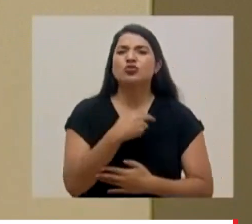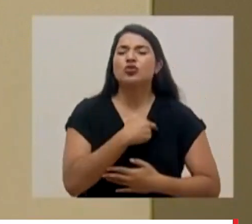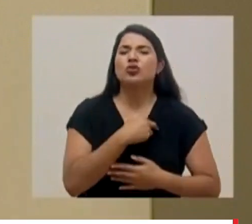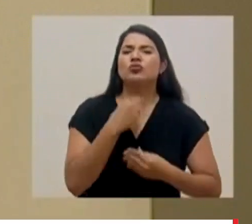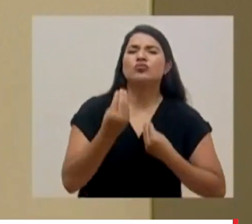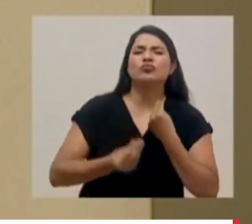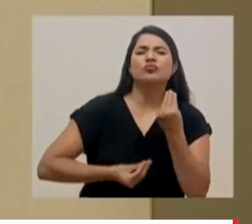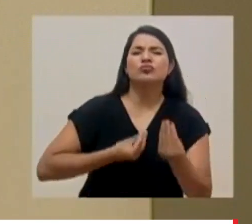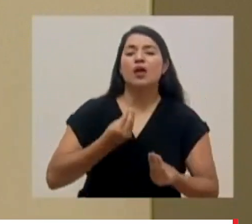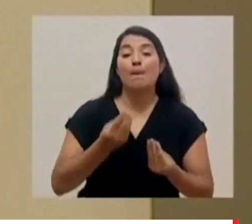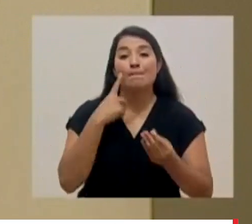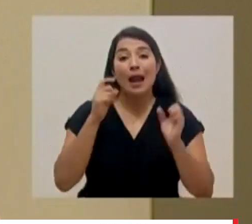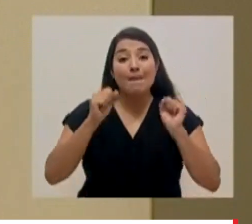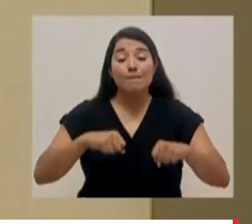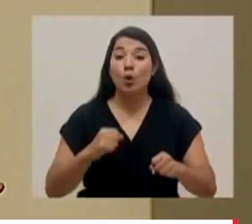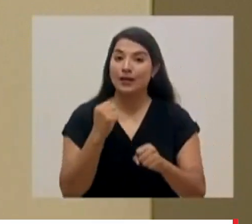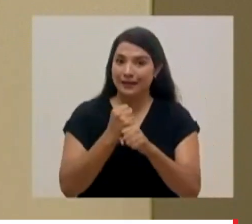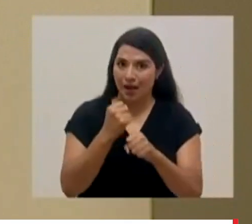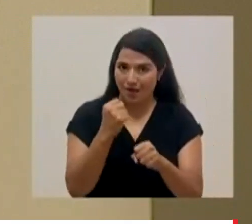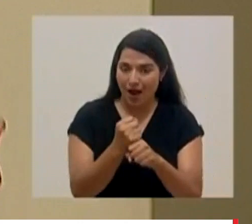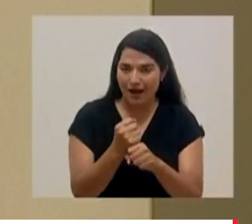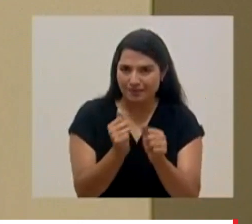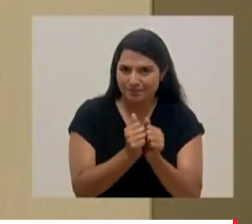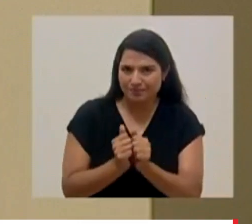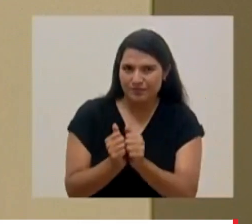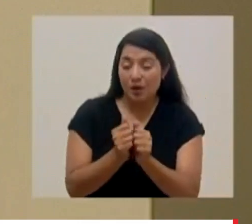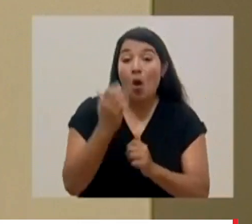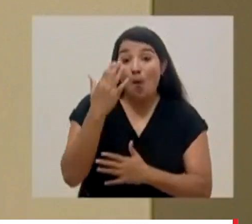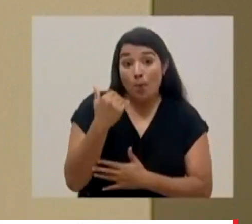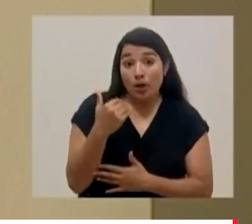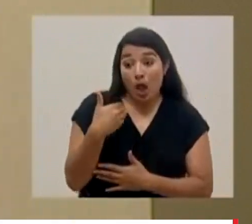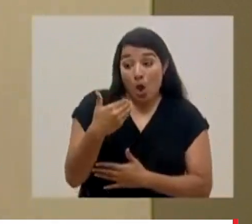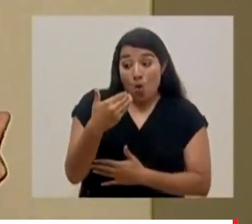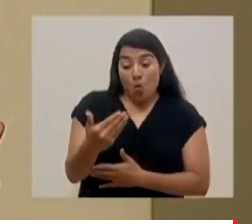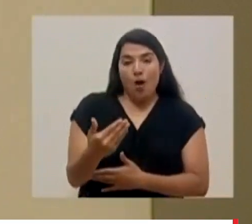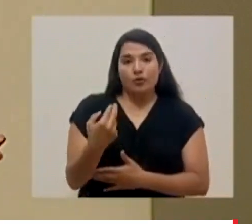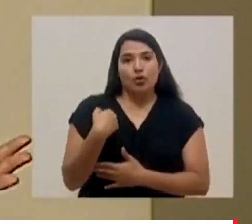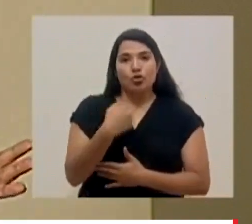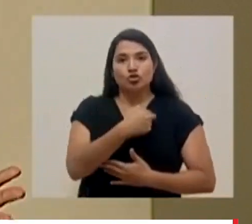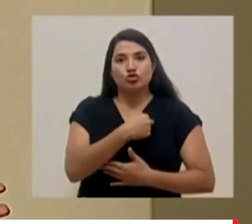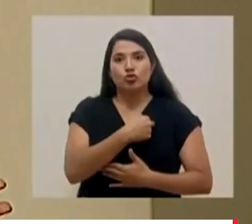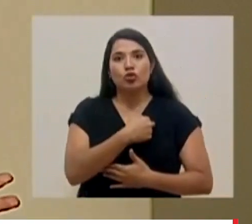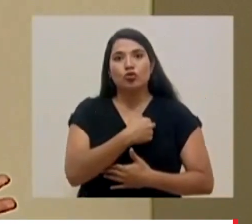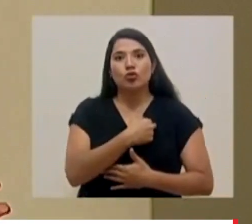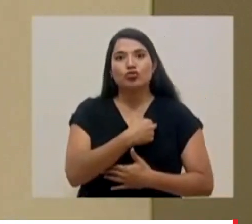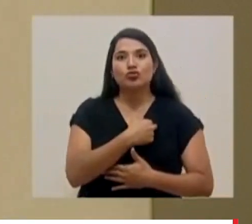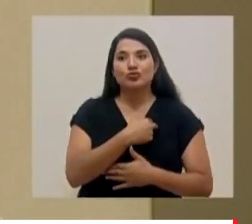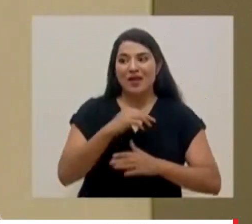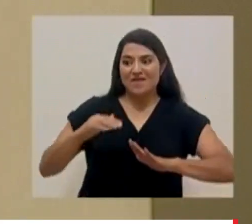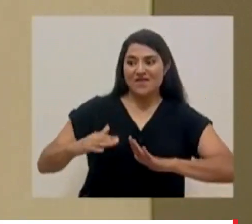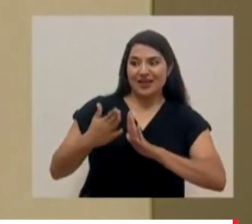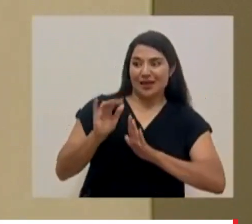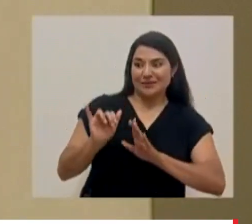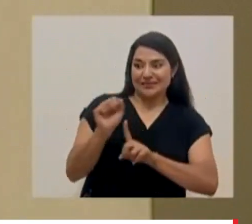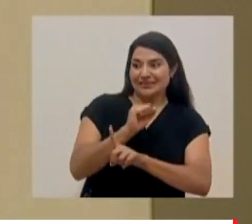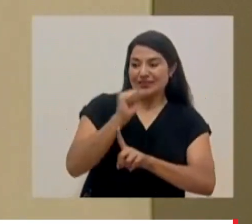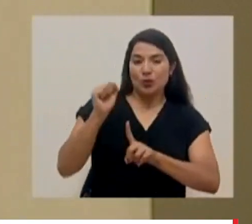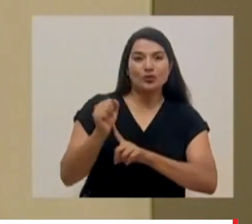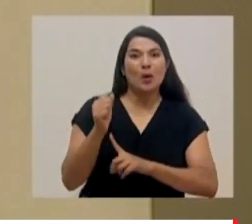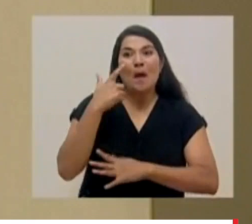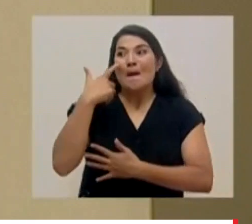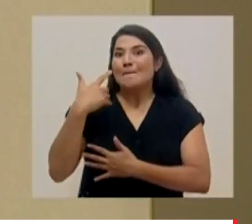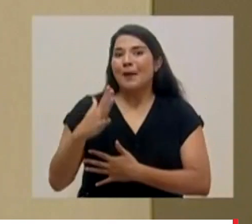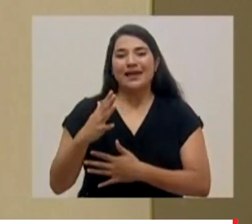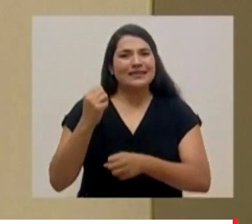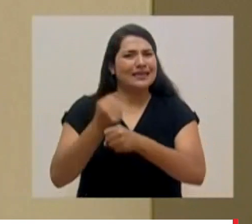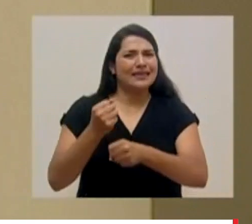nosotros trabajar de la mano? Porque cuando uno está en esta posición, el mundo es interminable. Hemos trabajado con